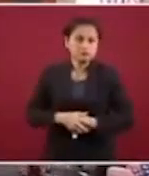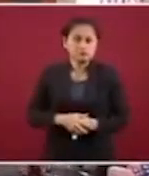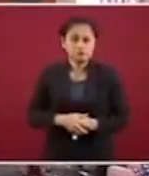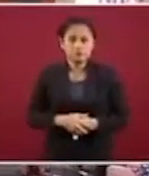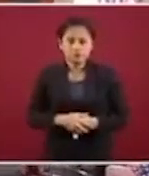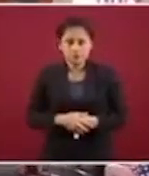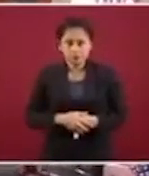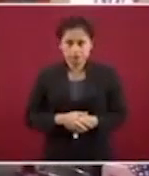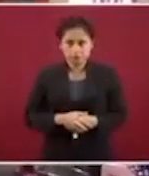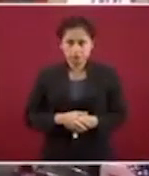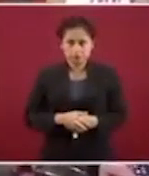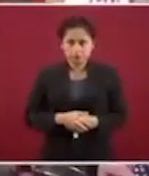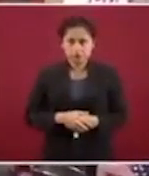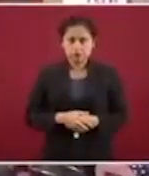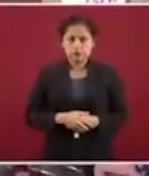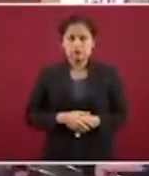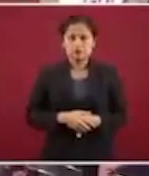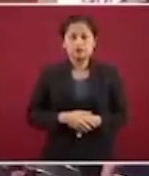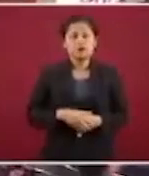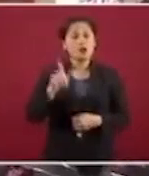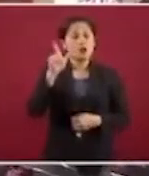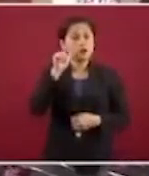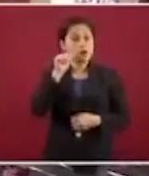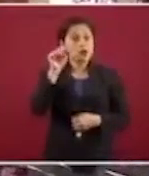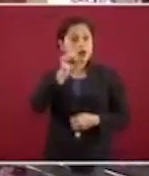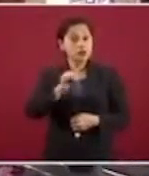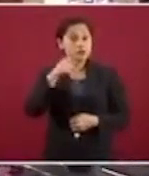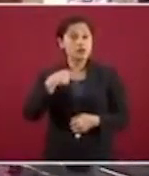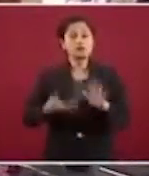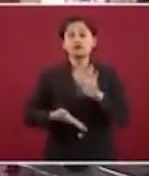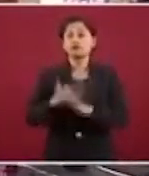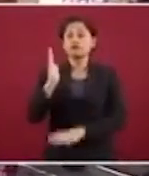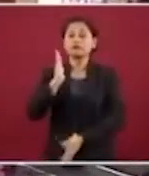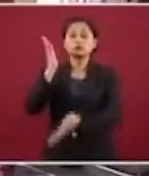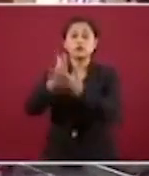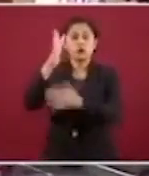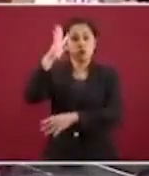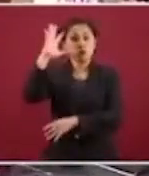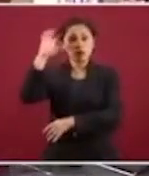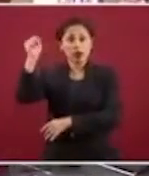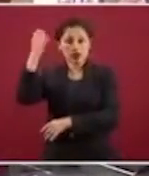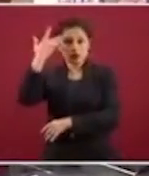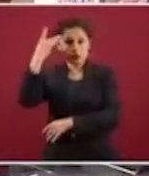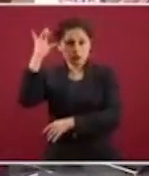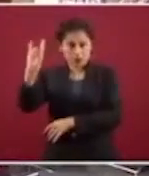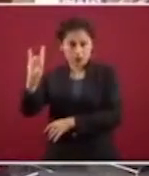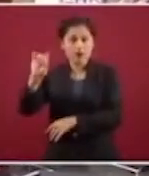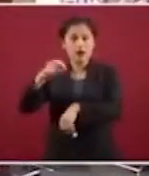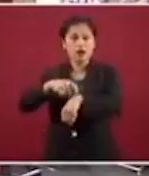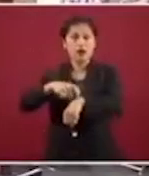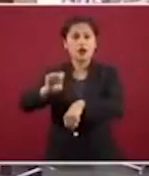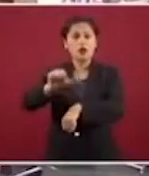Mañana voy a estar en Morelos, en Cuernavaca, a las 11 de la mañana, haciendo lo